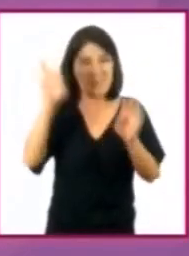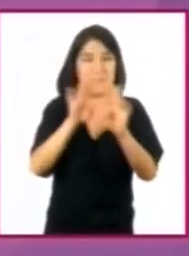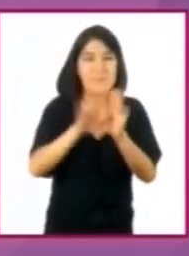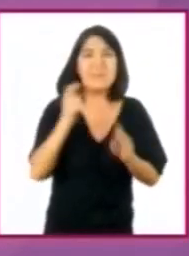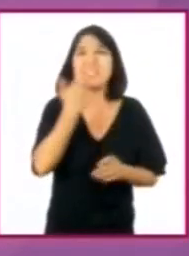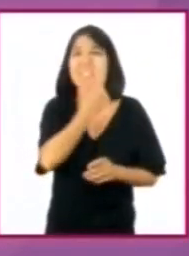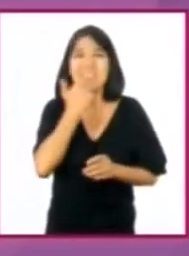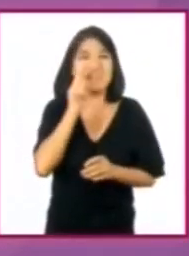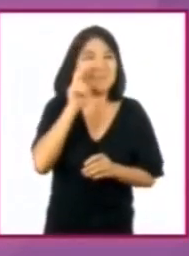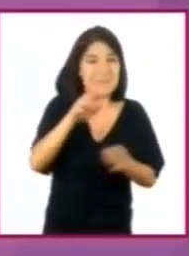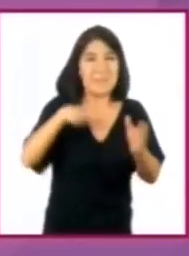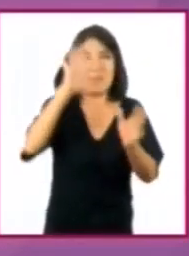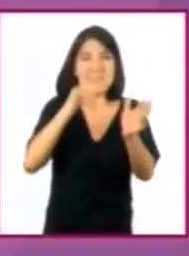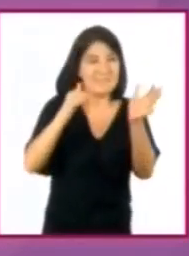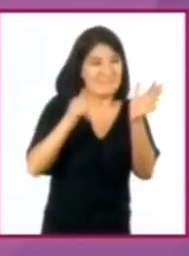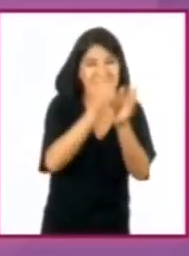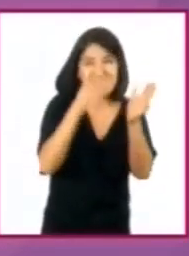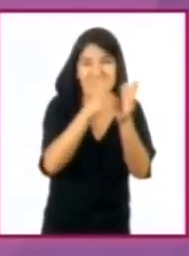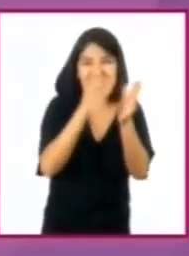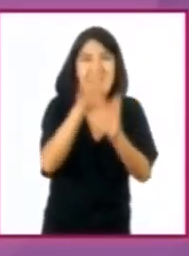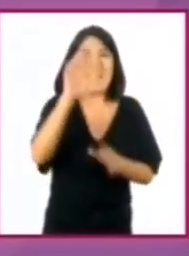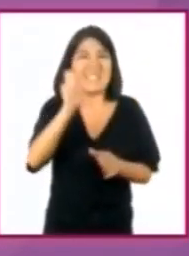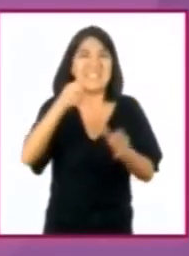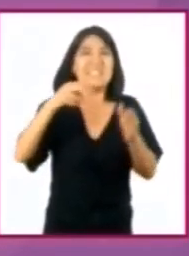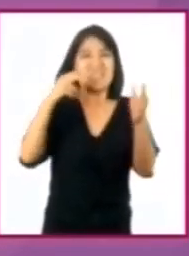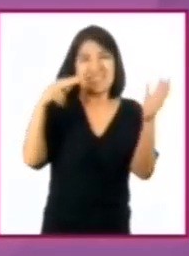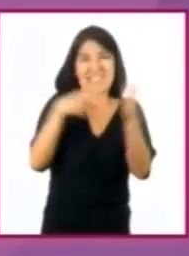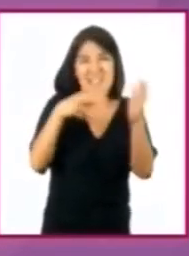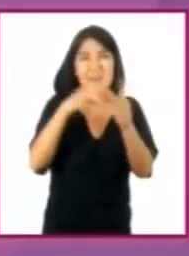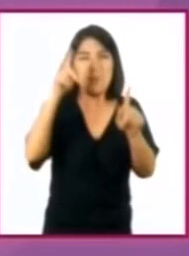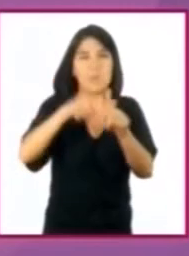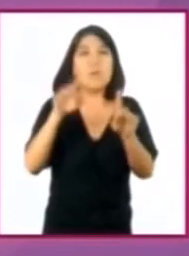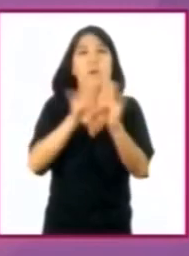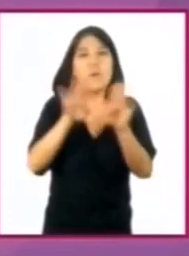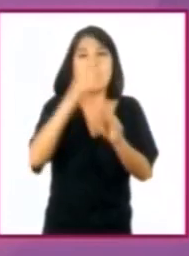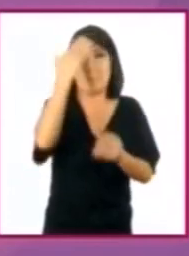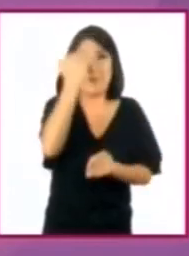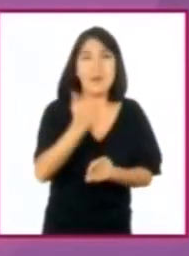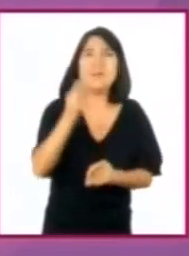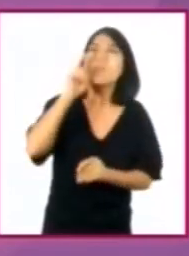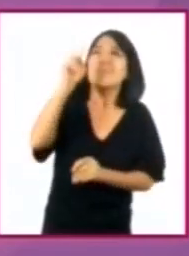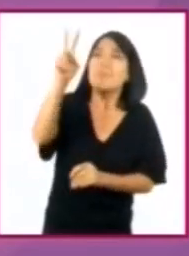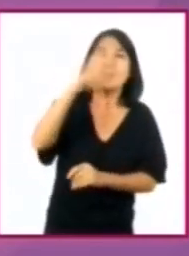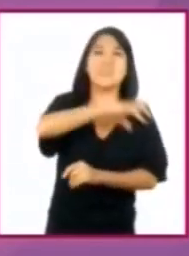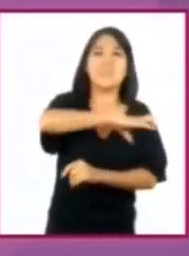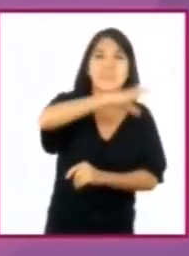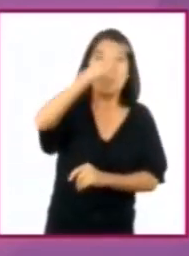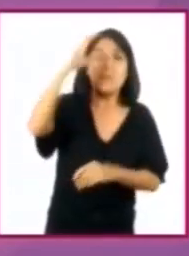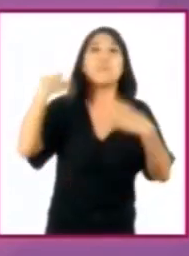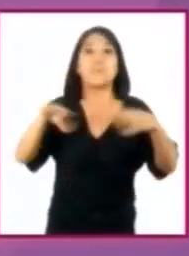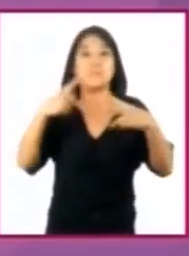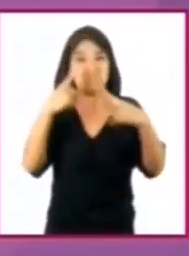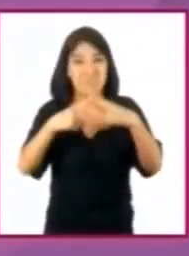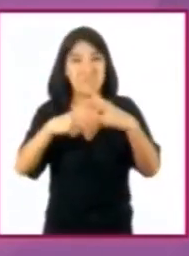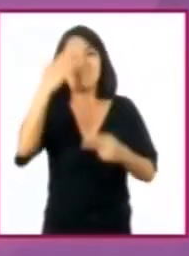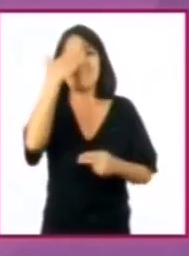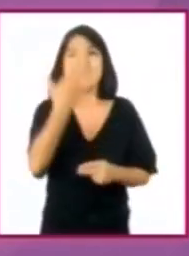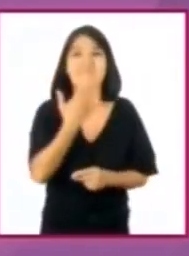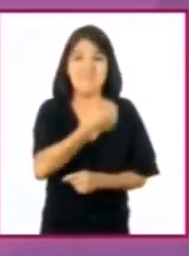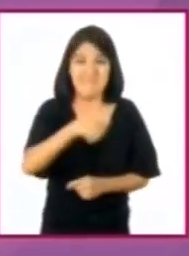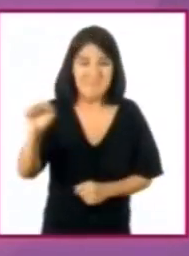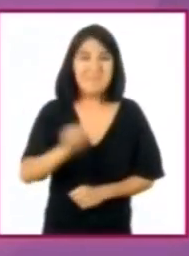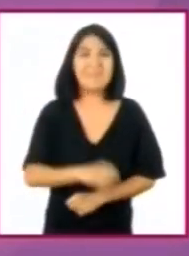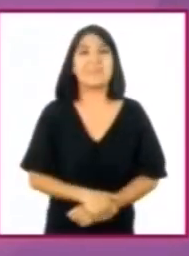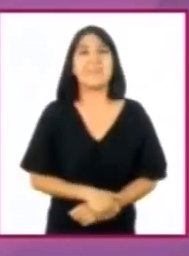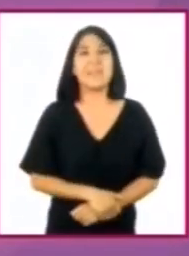era considerado hermoso, los mayas eran asiduos observadores del cielo y grandes matemáticos.